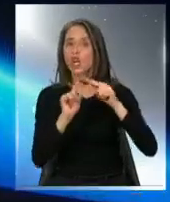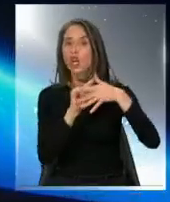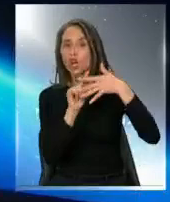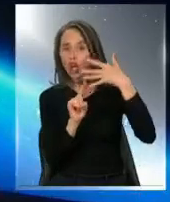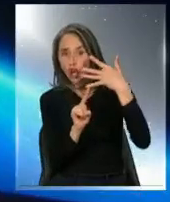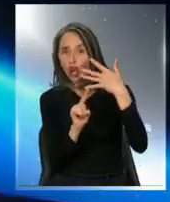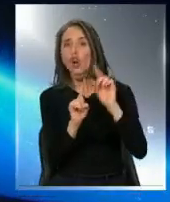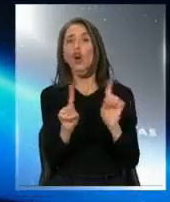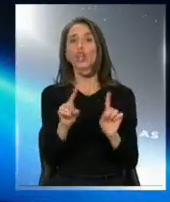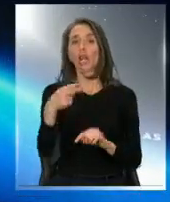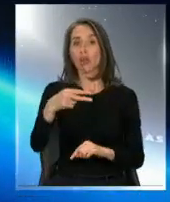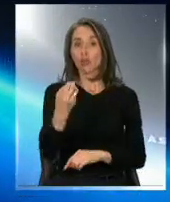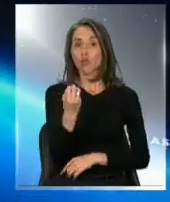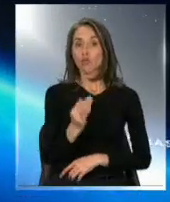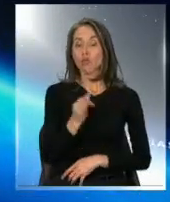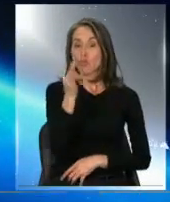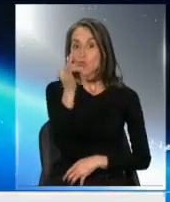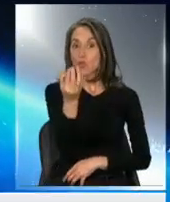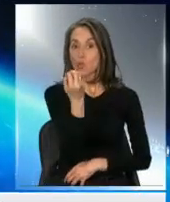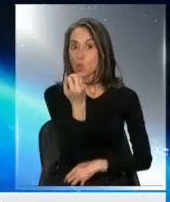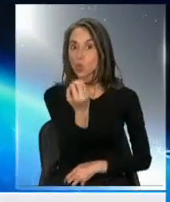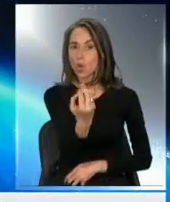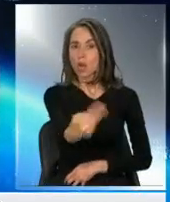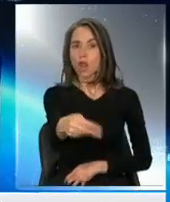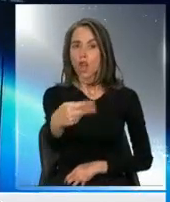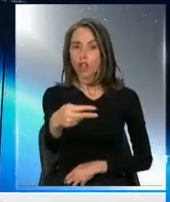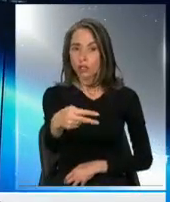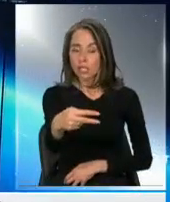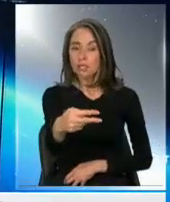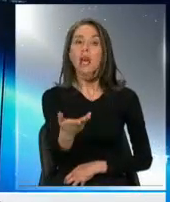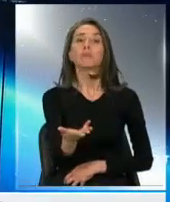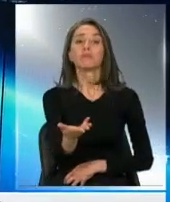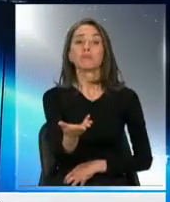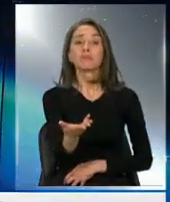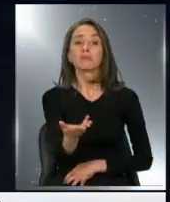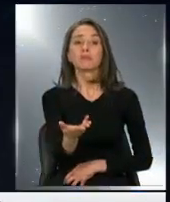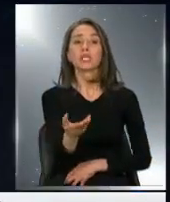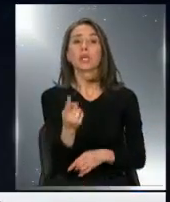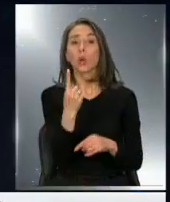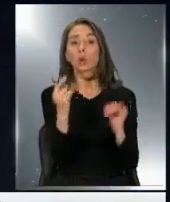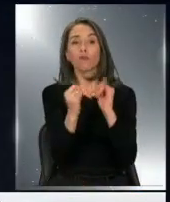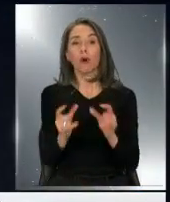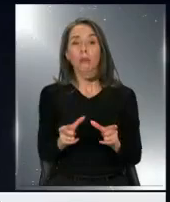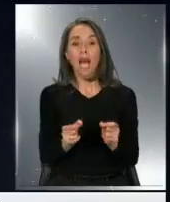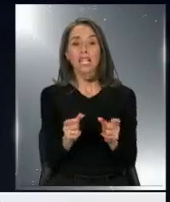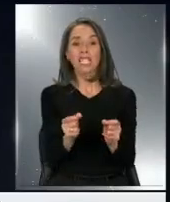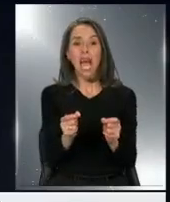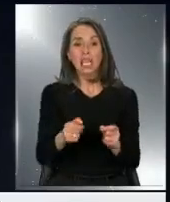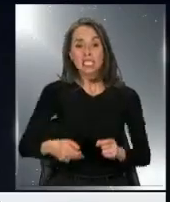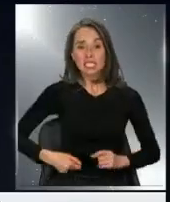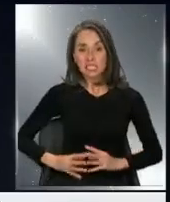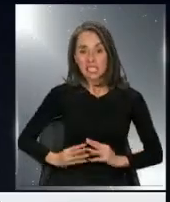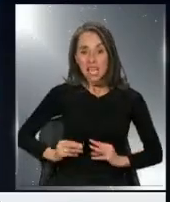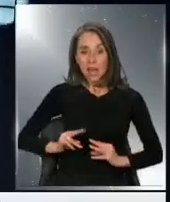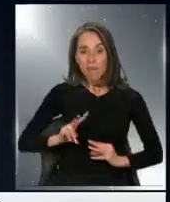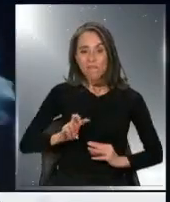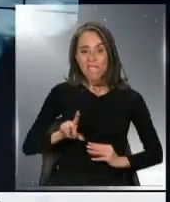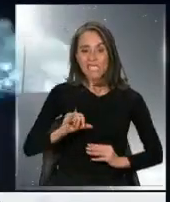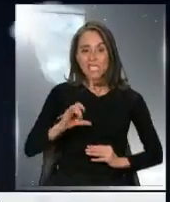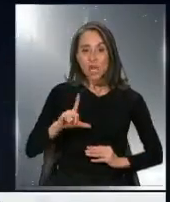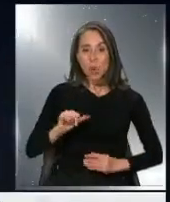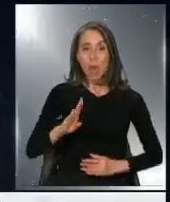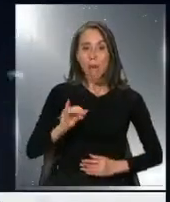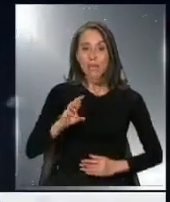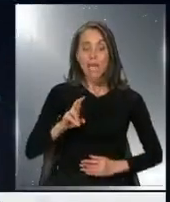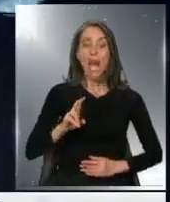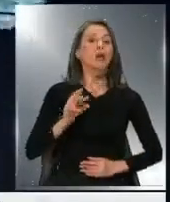noticias que también son muy prometedoras y son muy buenas noticias, queremos hablar de un tipo de cáncer, el cáncer de vesícula biliar, la segunda causa